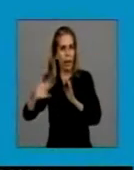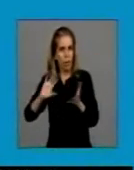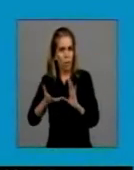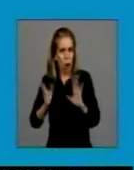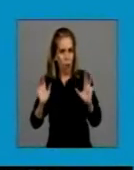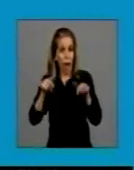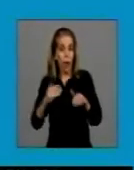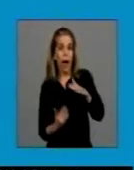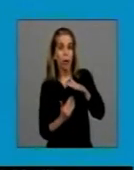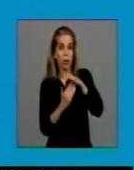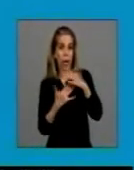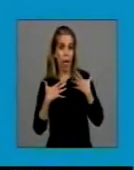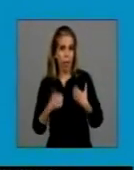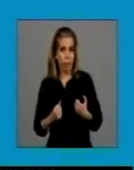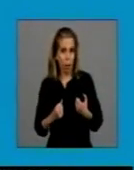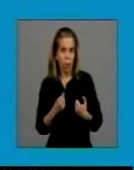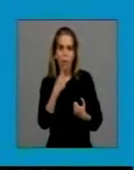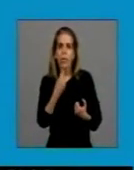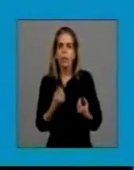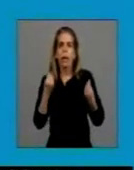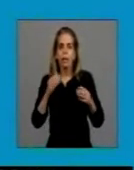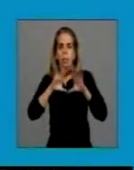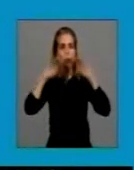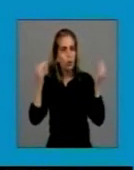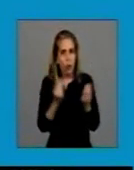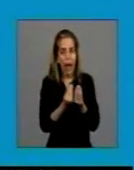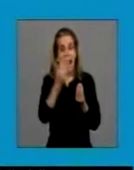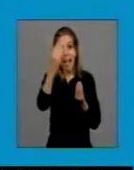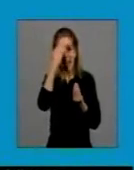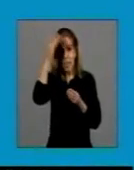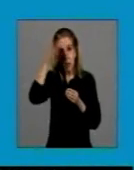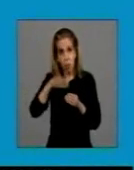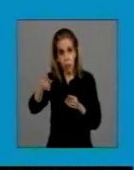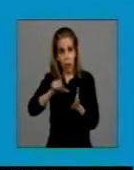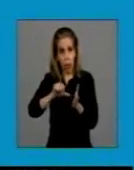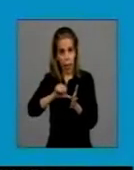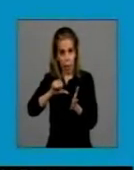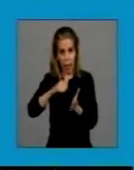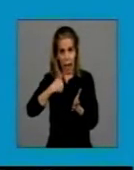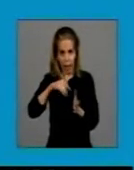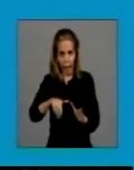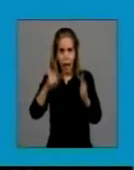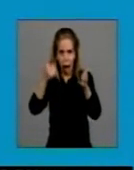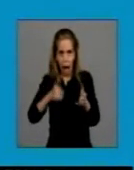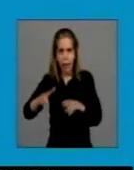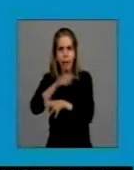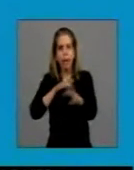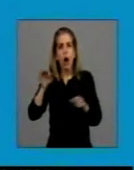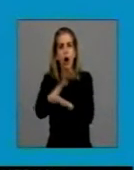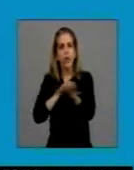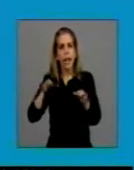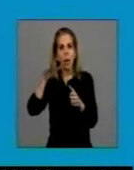Actualmente, las autoridades sanitarias indican que cerca del 15% del país se encuentra en una situación de transmisión